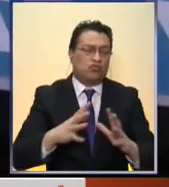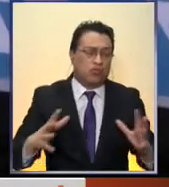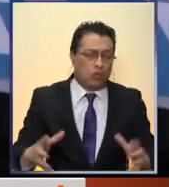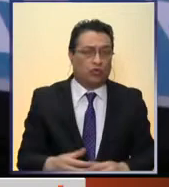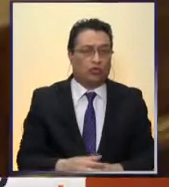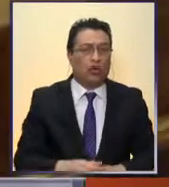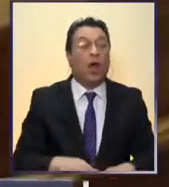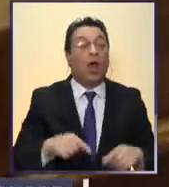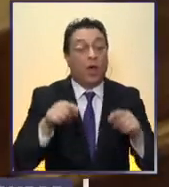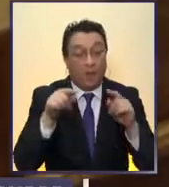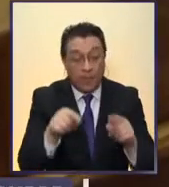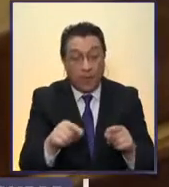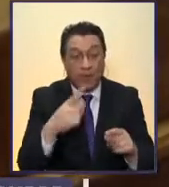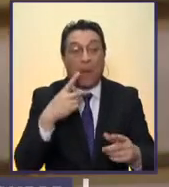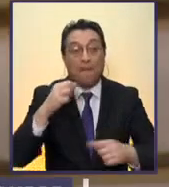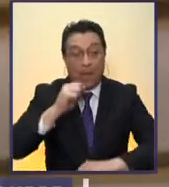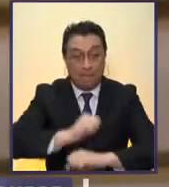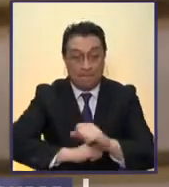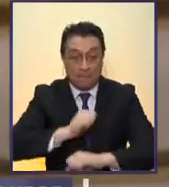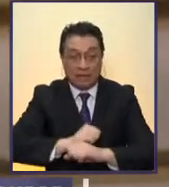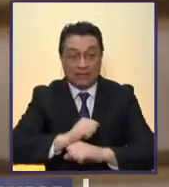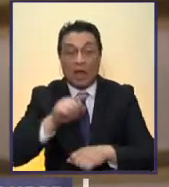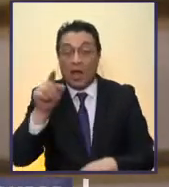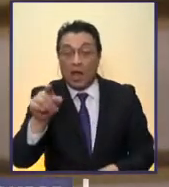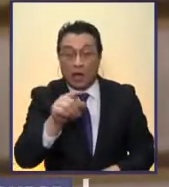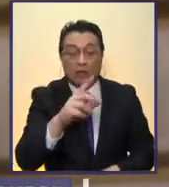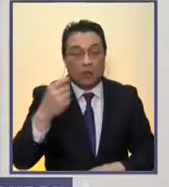preocupación de quienes tienen sus empresas, ya no basta con